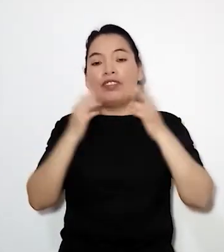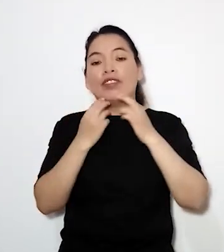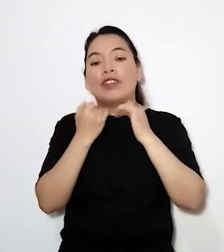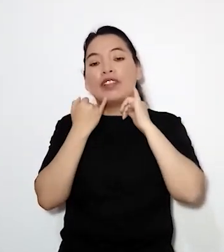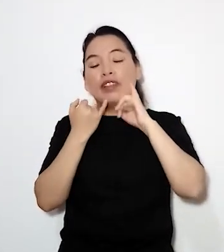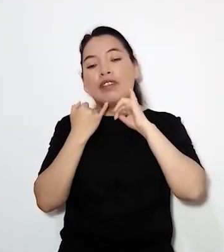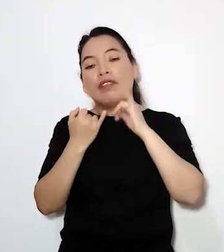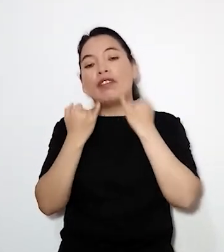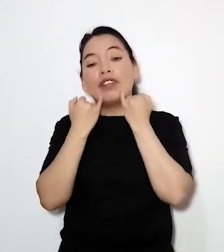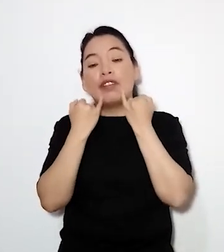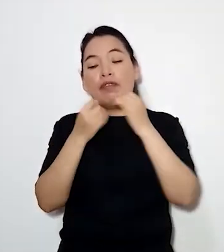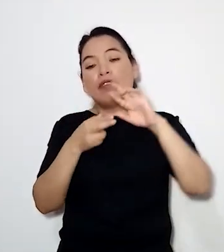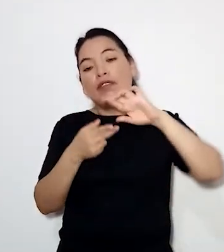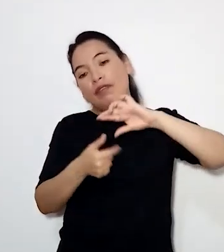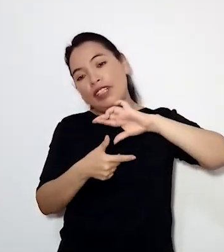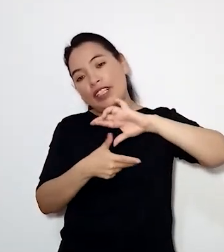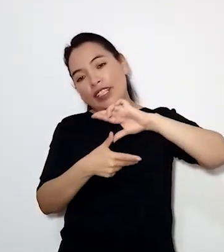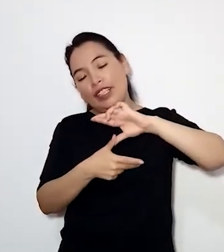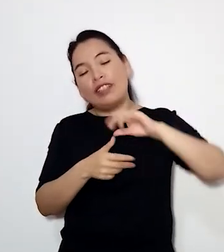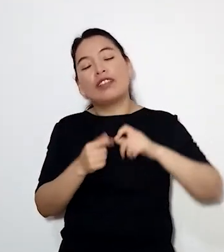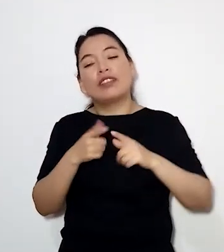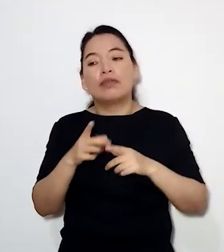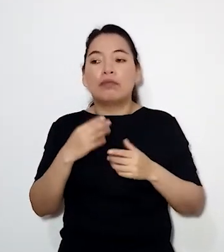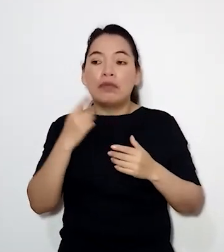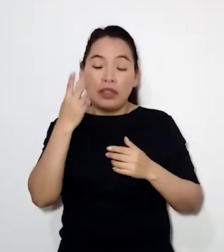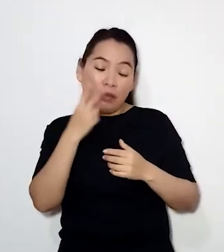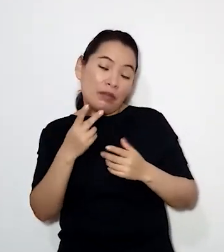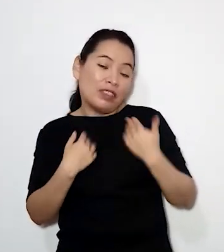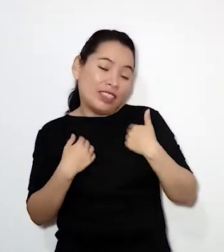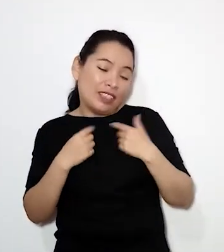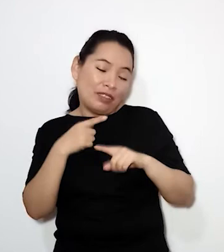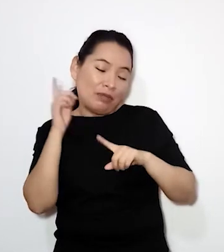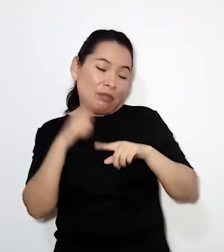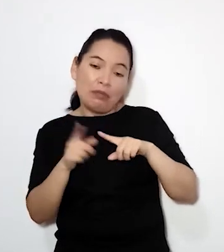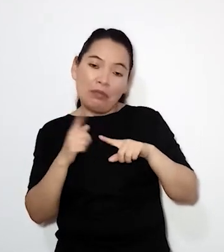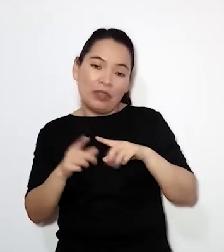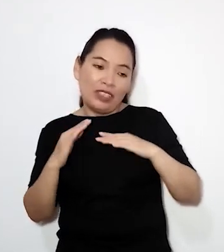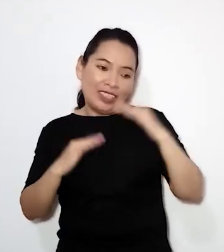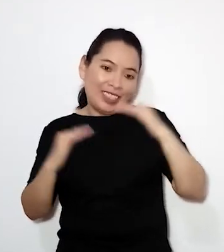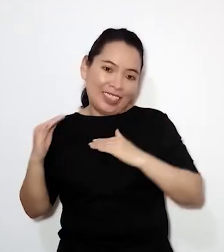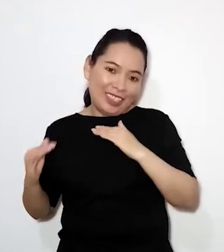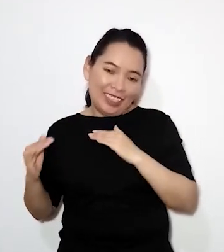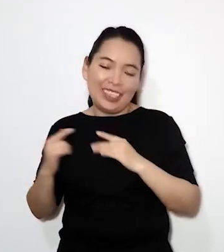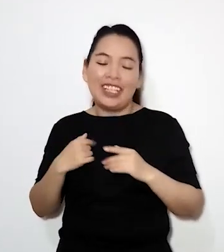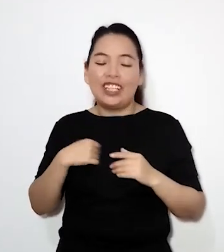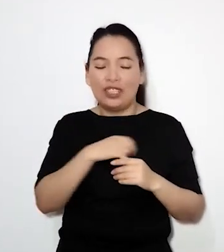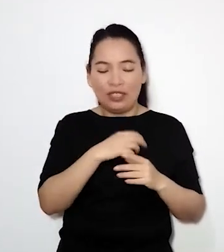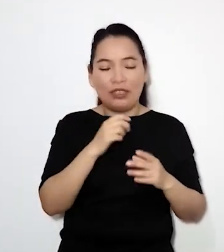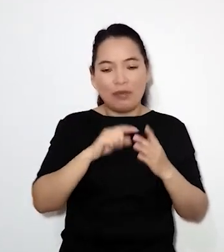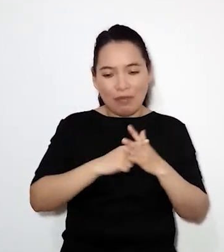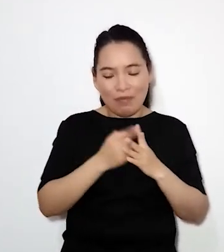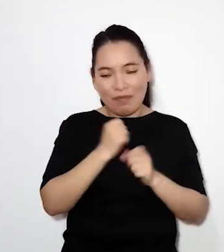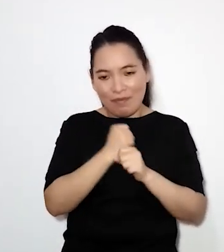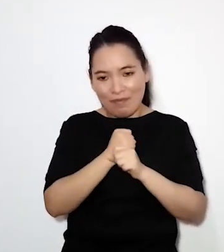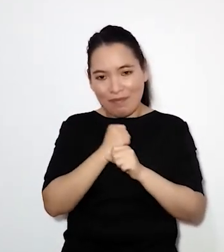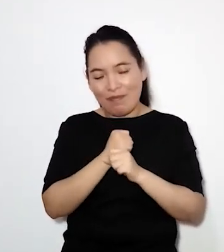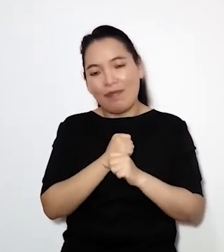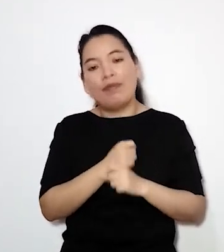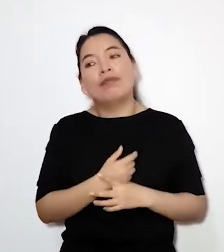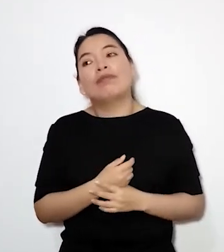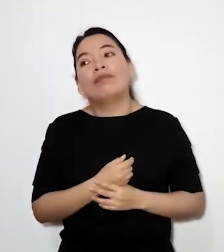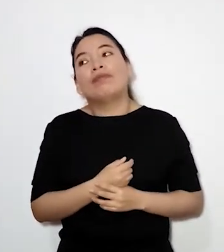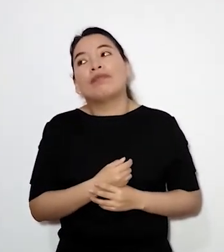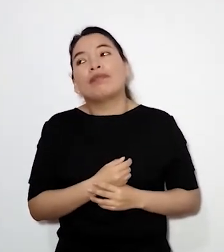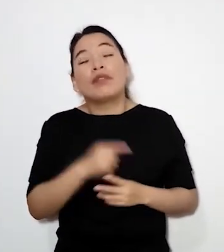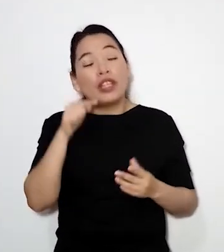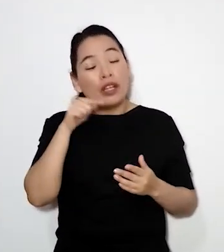región más desigual del mundo, tocaba hacerlo en América Latina. Y una de las dimensiones que